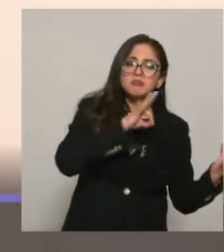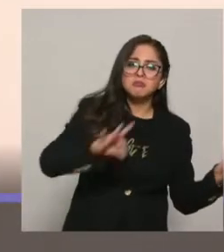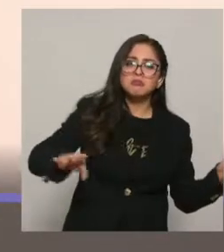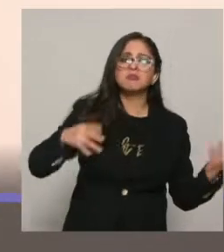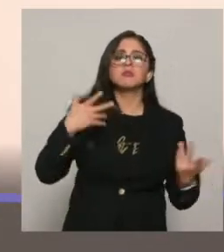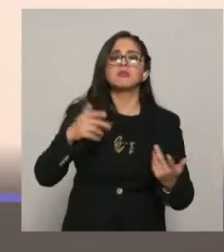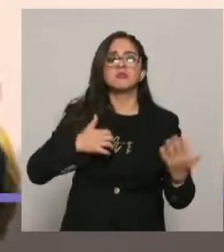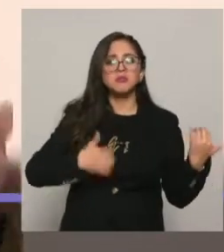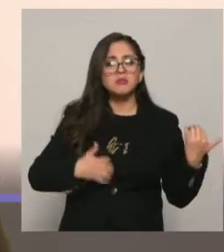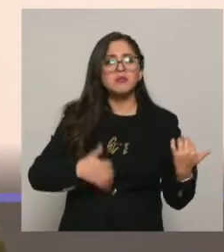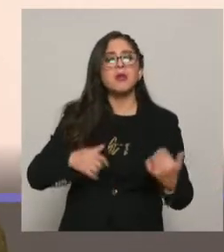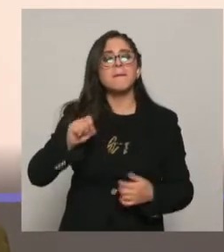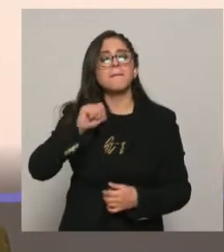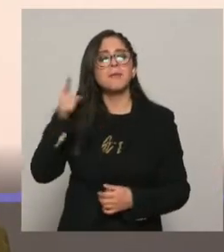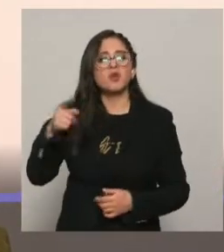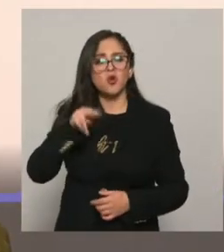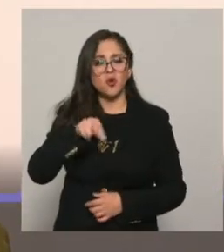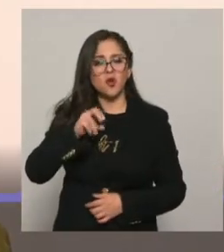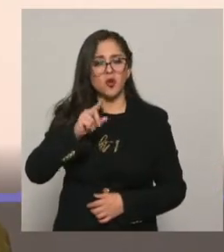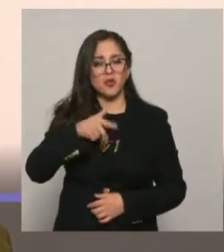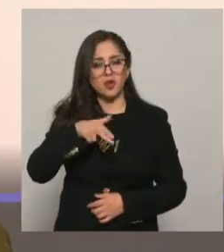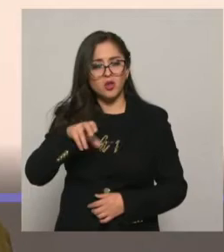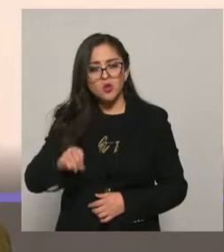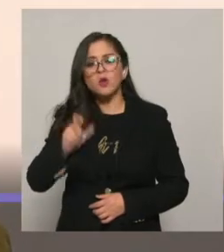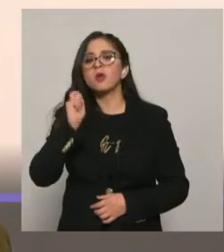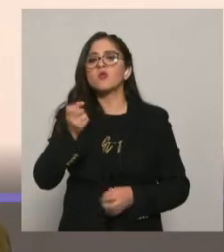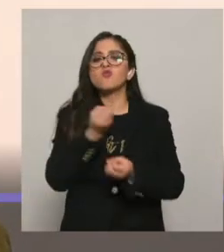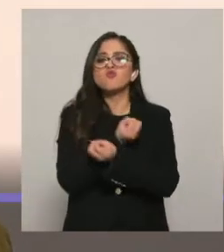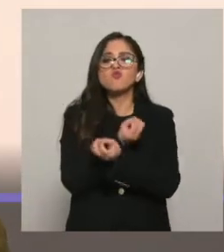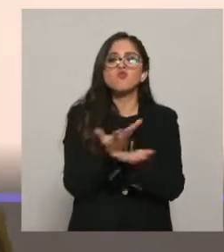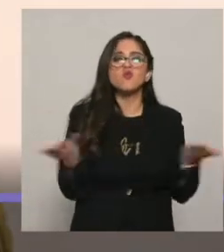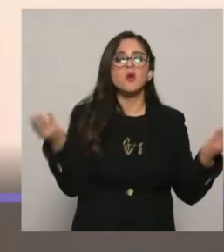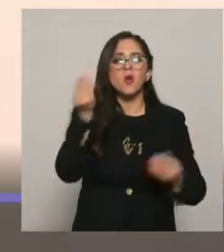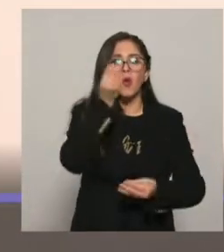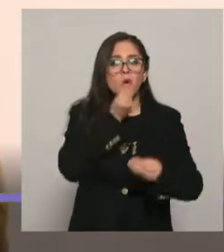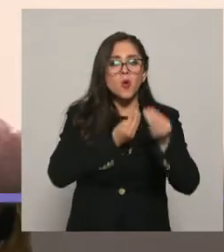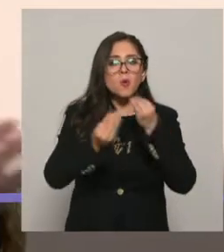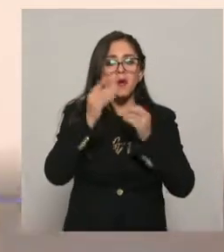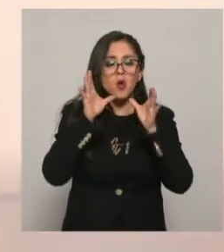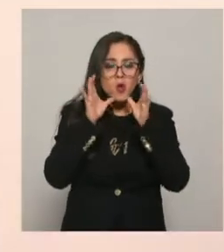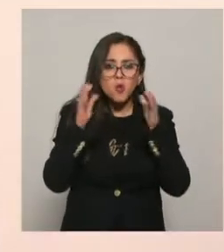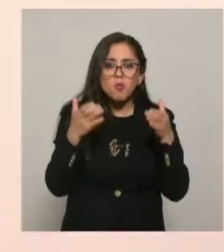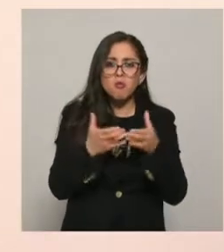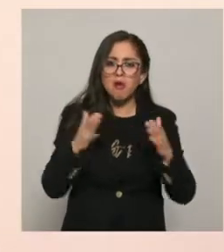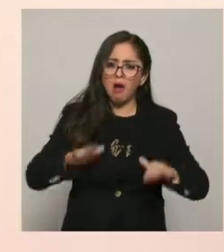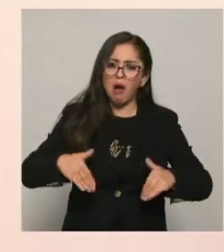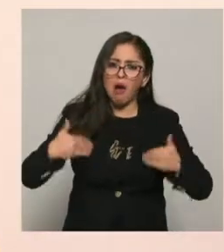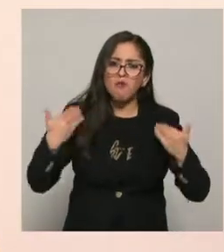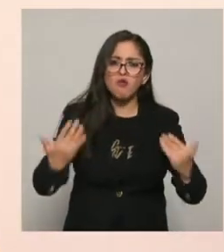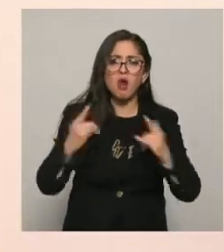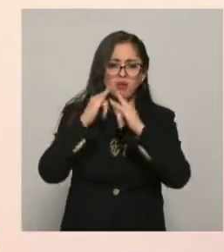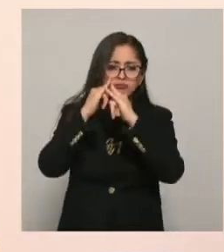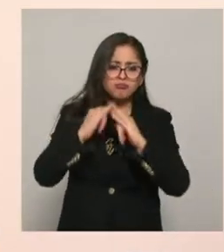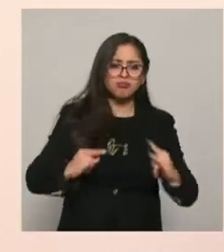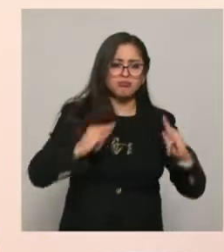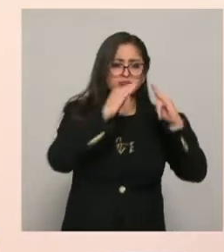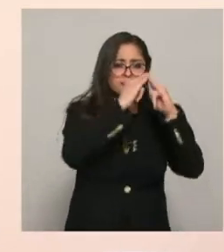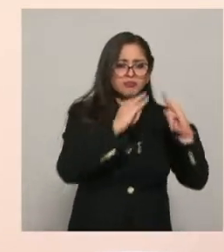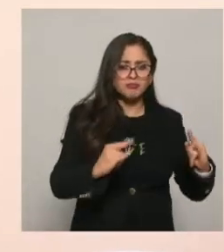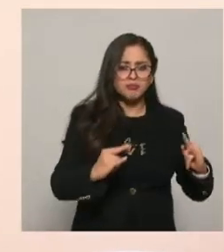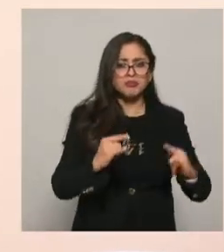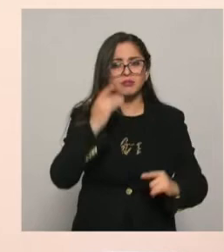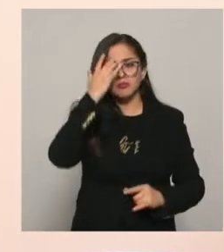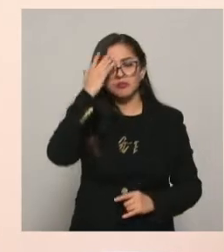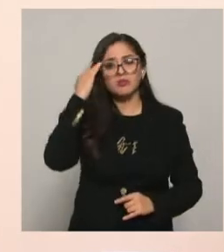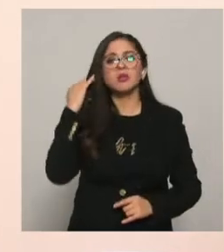norteños, se brinda una comida comunitaria también. Afuera hay un montón de puestos también que Pero no hay venden chinampas.